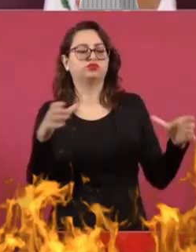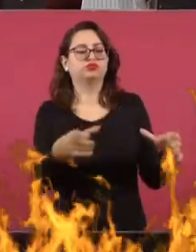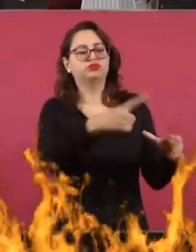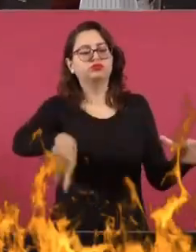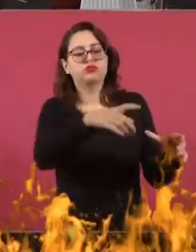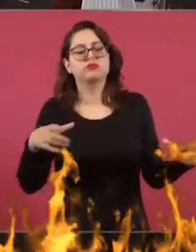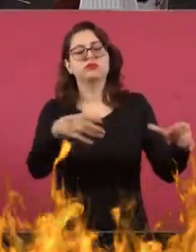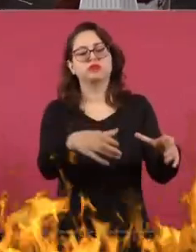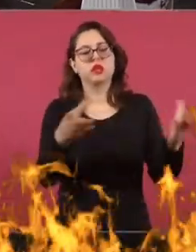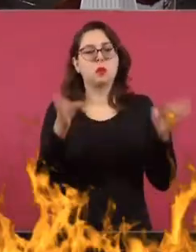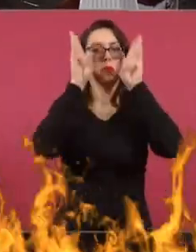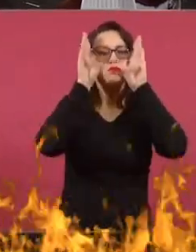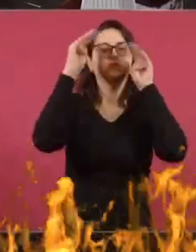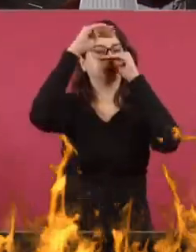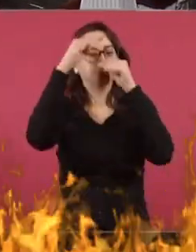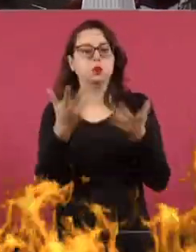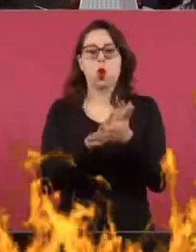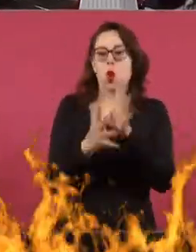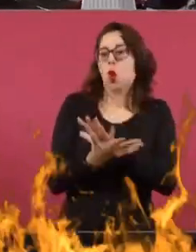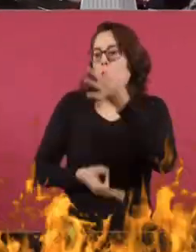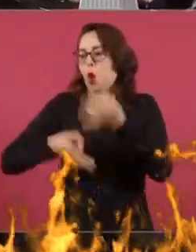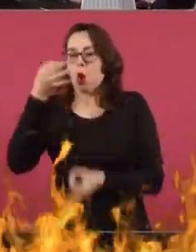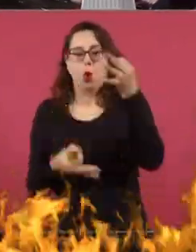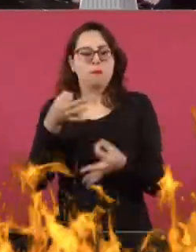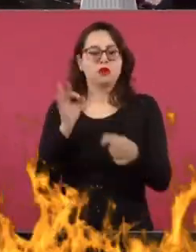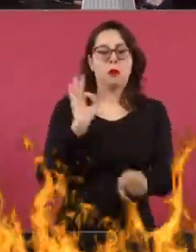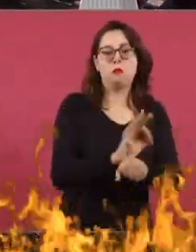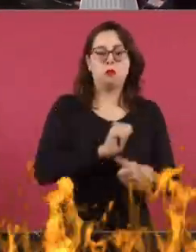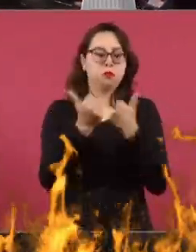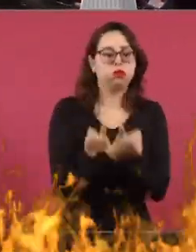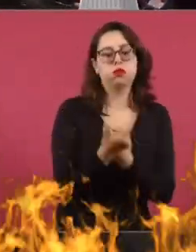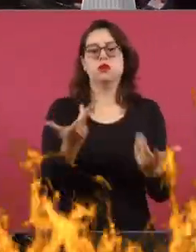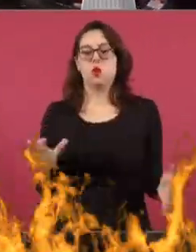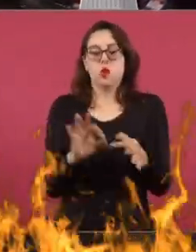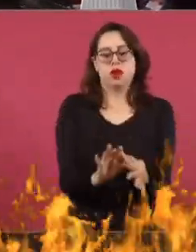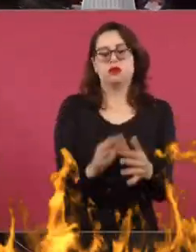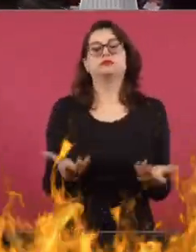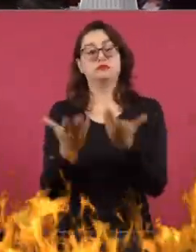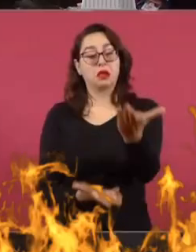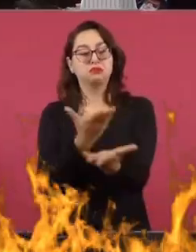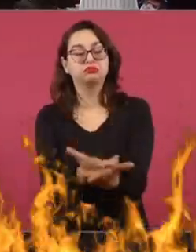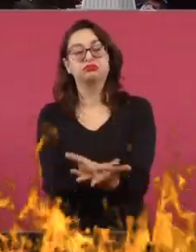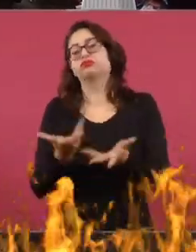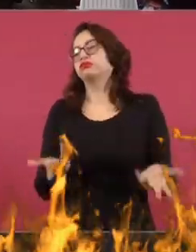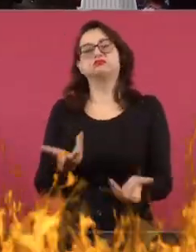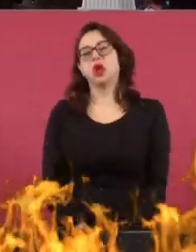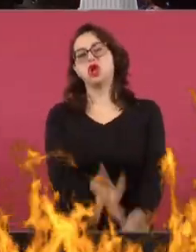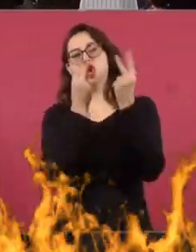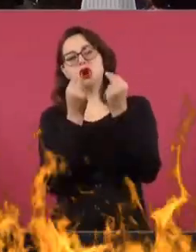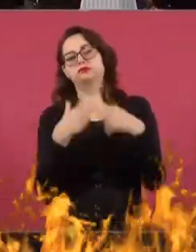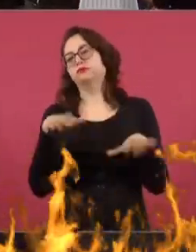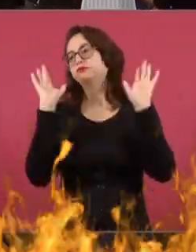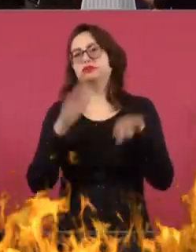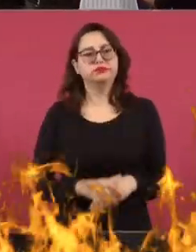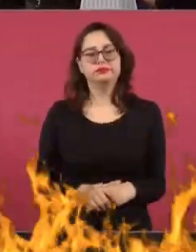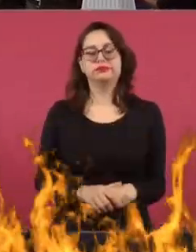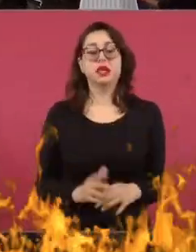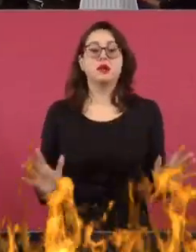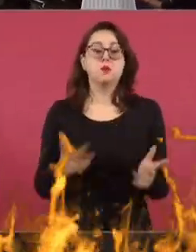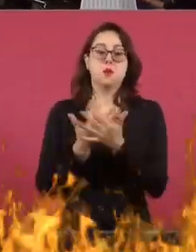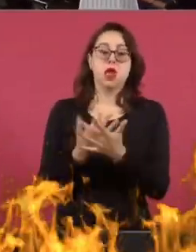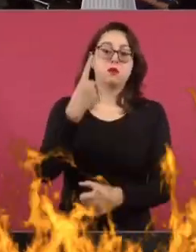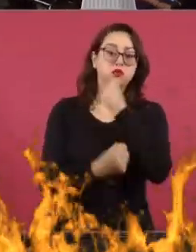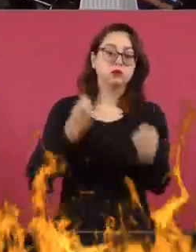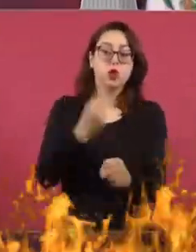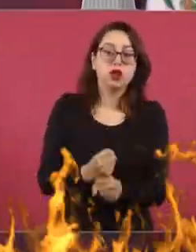enjuagues con el Poder Judicial, va a rechazar la iniciativa. Voy a esperar el resultado de la elección. Y